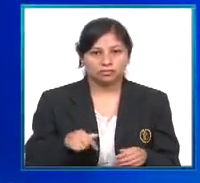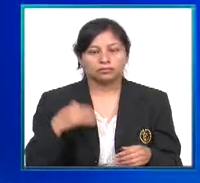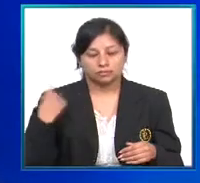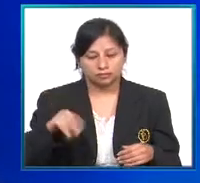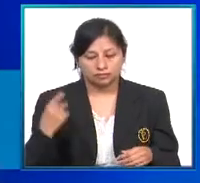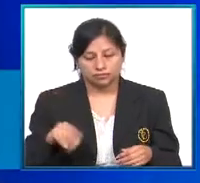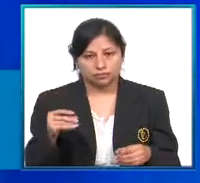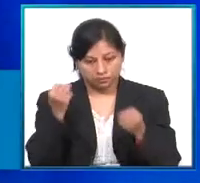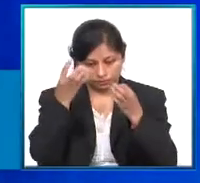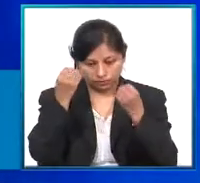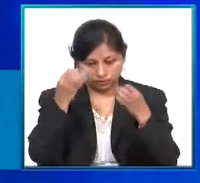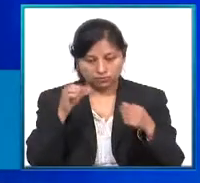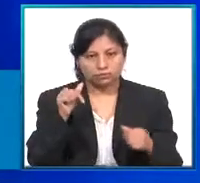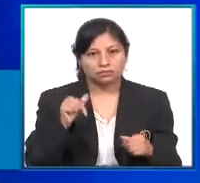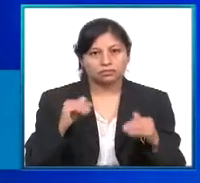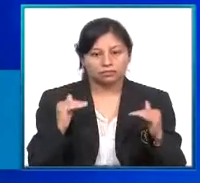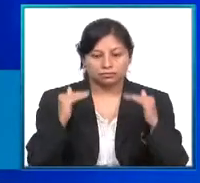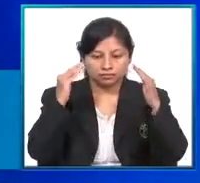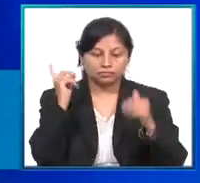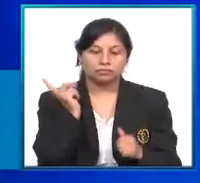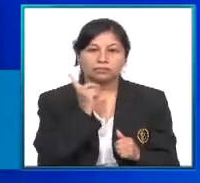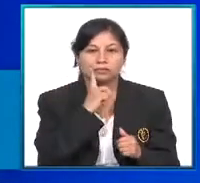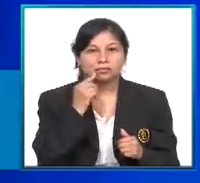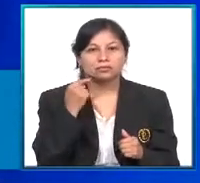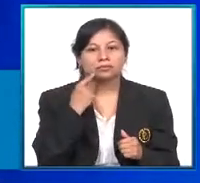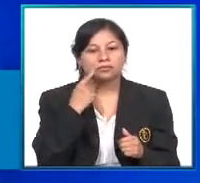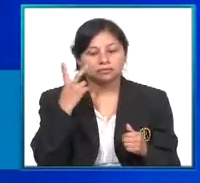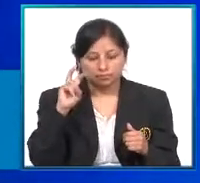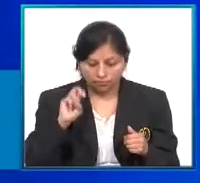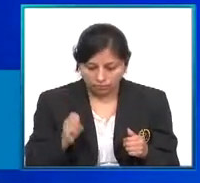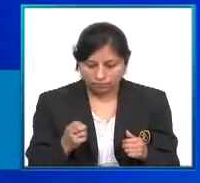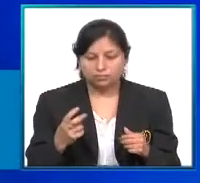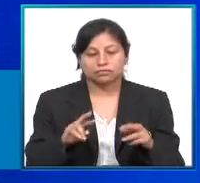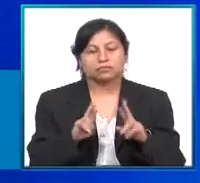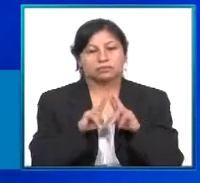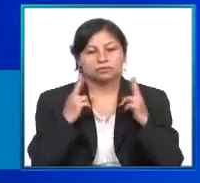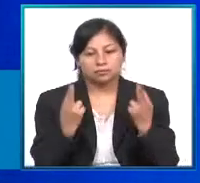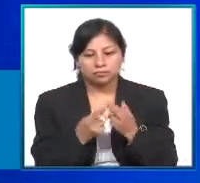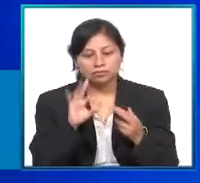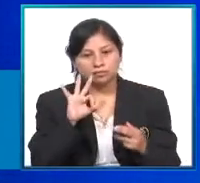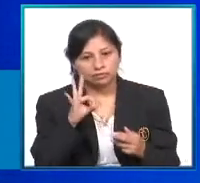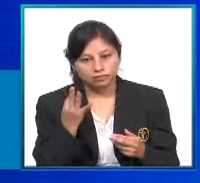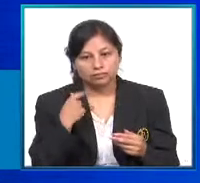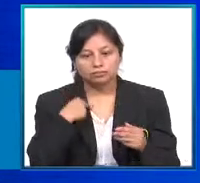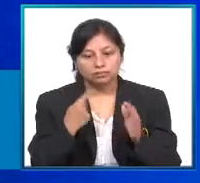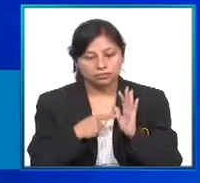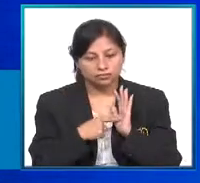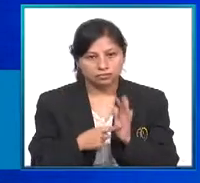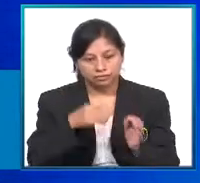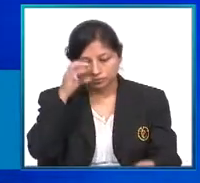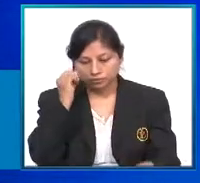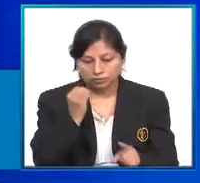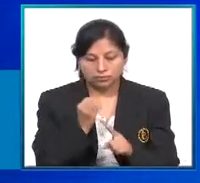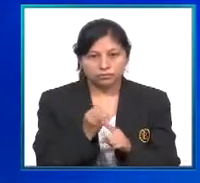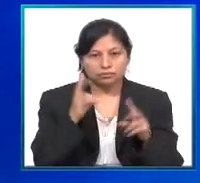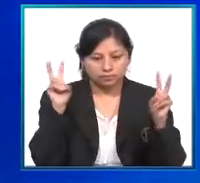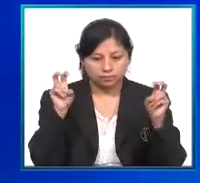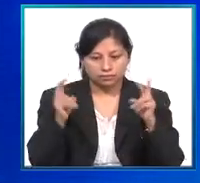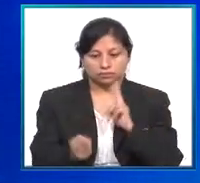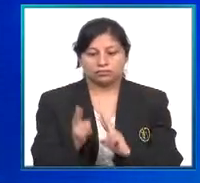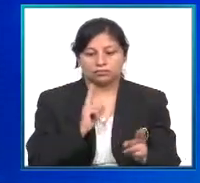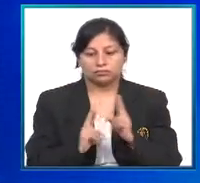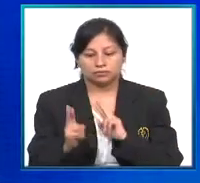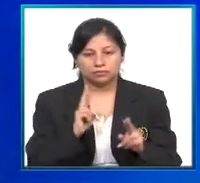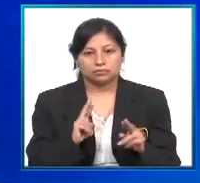Iniciamos directamente con la información. La instancia de jefes de bloque acordó una tercera sesión para la presente semana con el objetivo de conocer temas